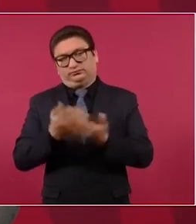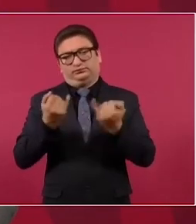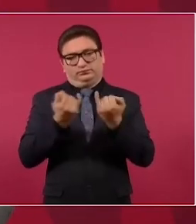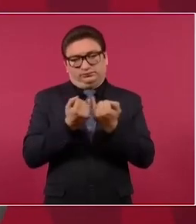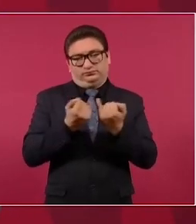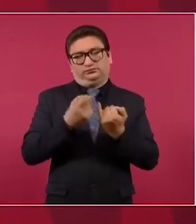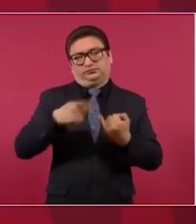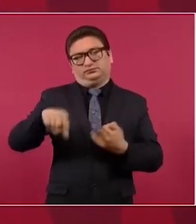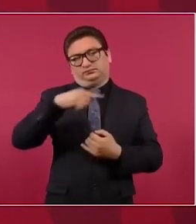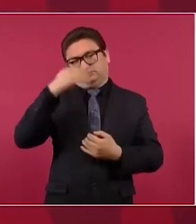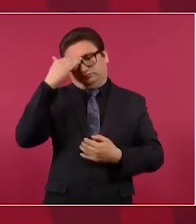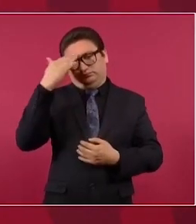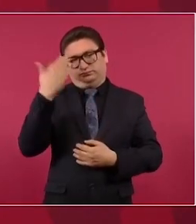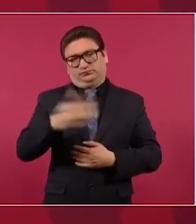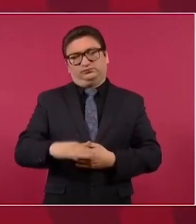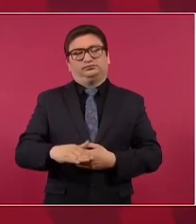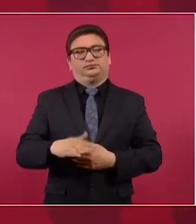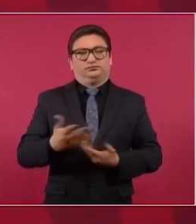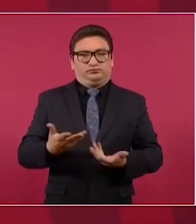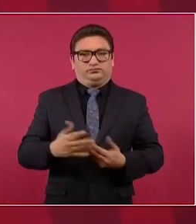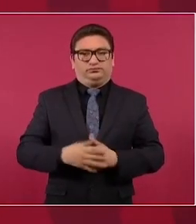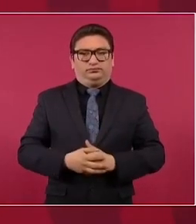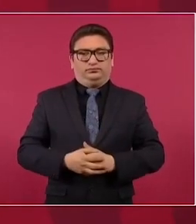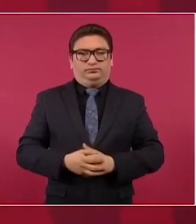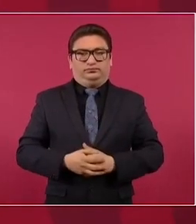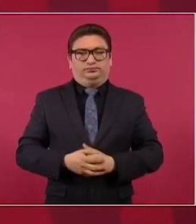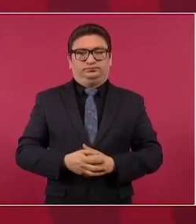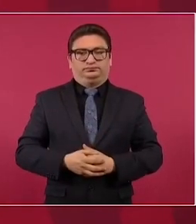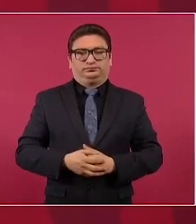ya saben cuál es